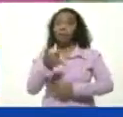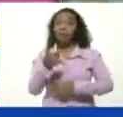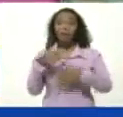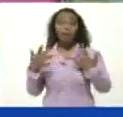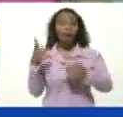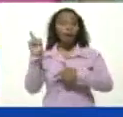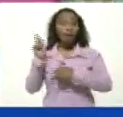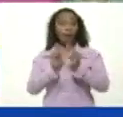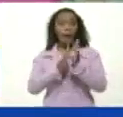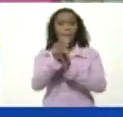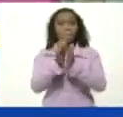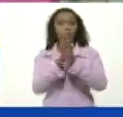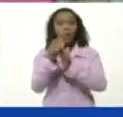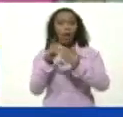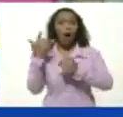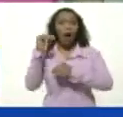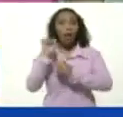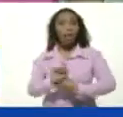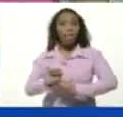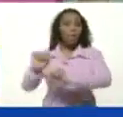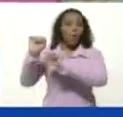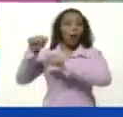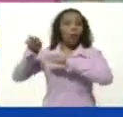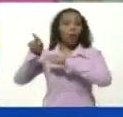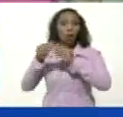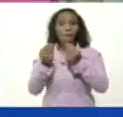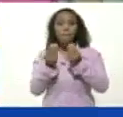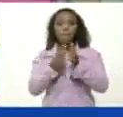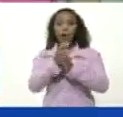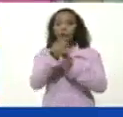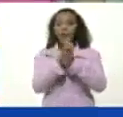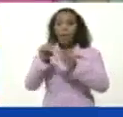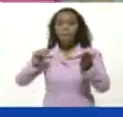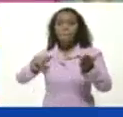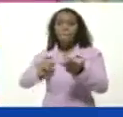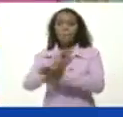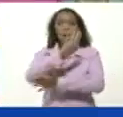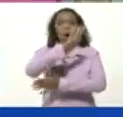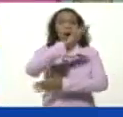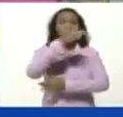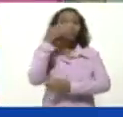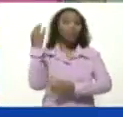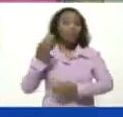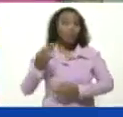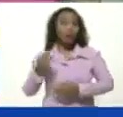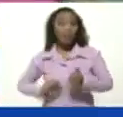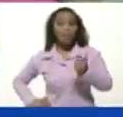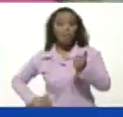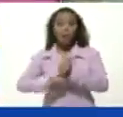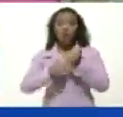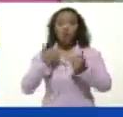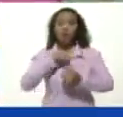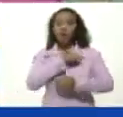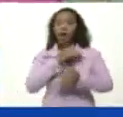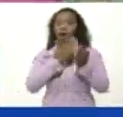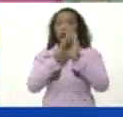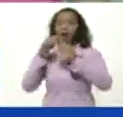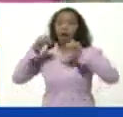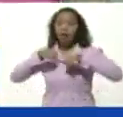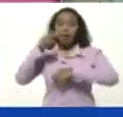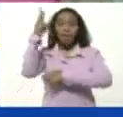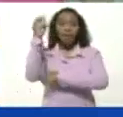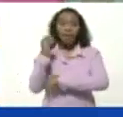estos emprendedores están a la vanguardia. Estos emprendedores impulsan realmente el respaldo para nuestras comunidades en Petare.